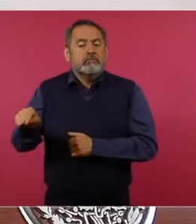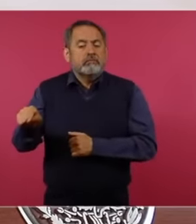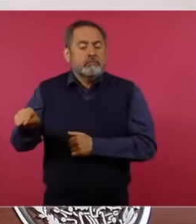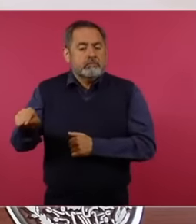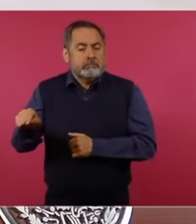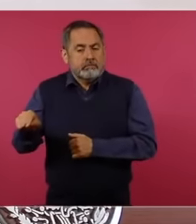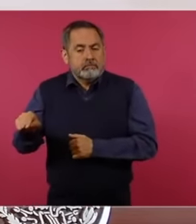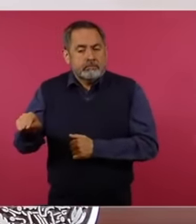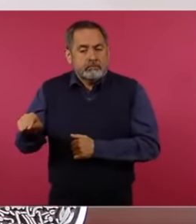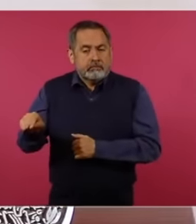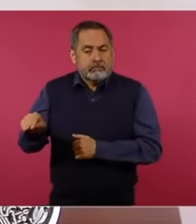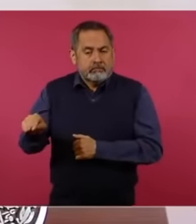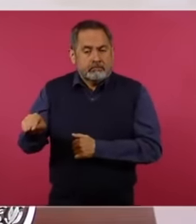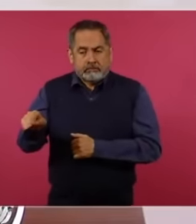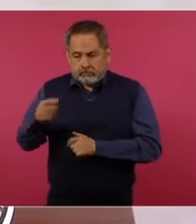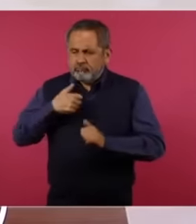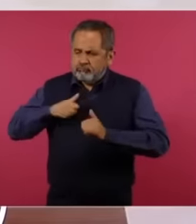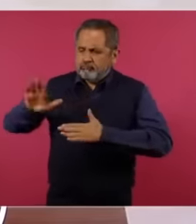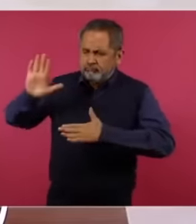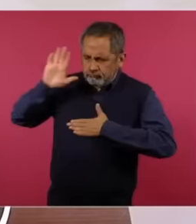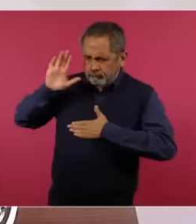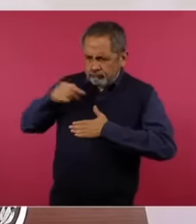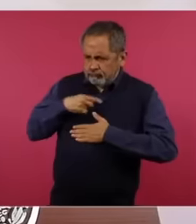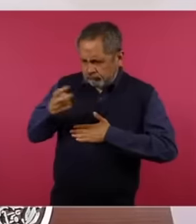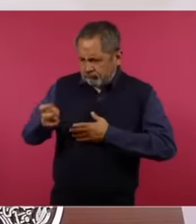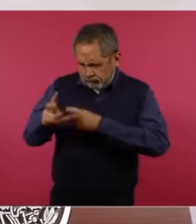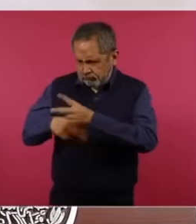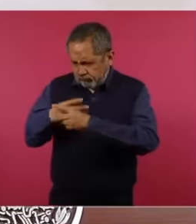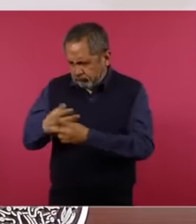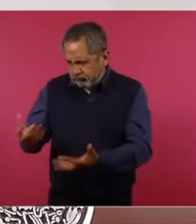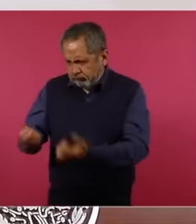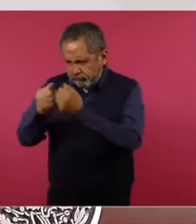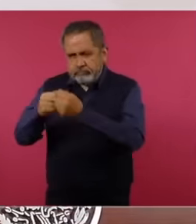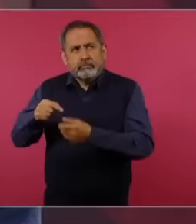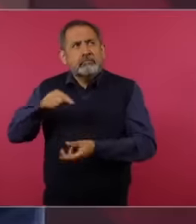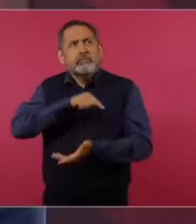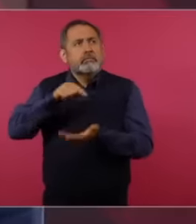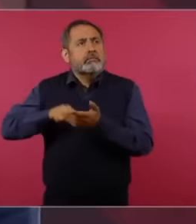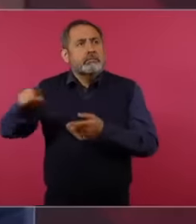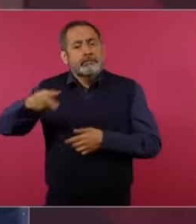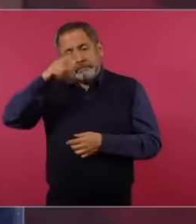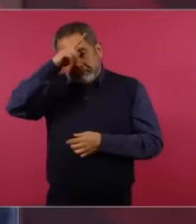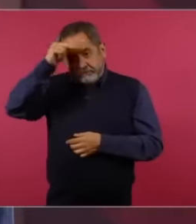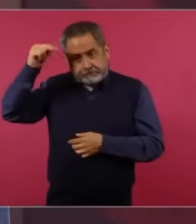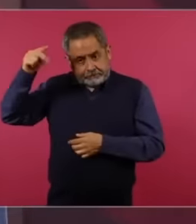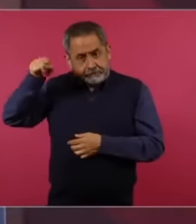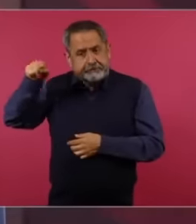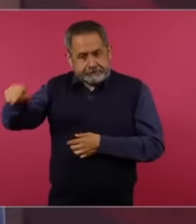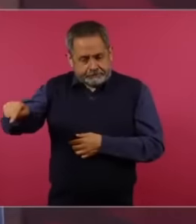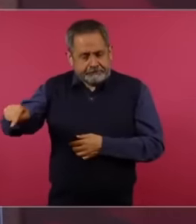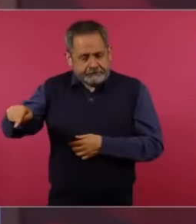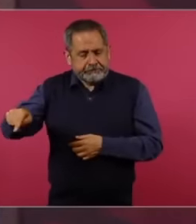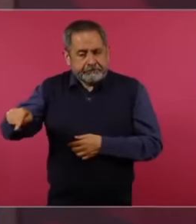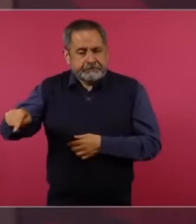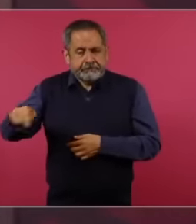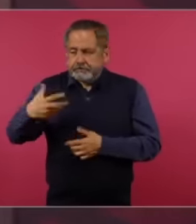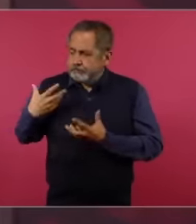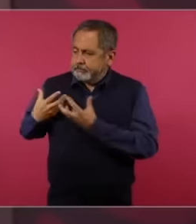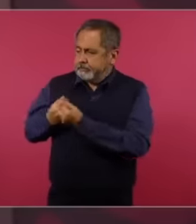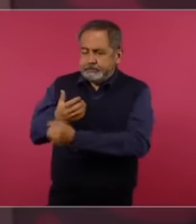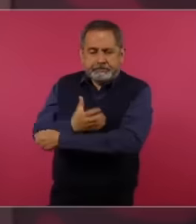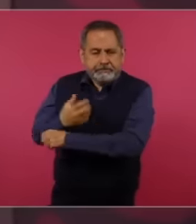cuando me comprometía a eso, fue una reunión en Nayarit, me